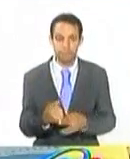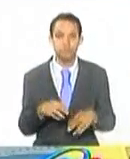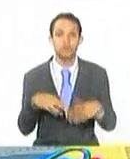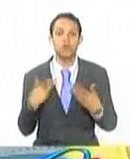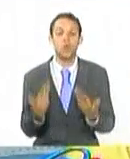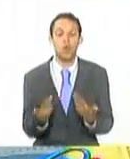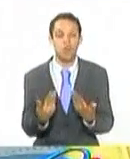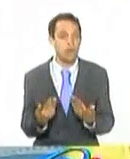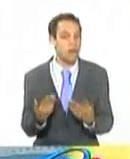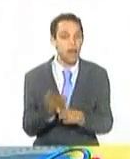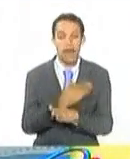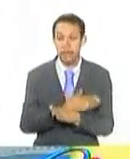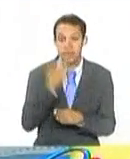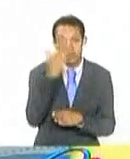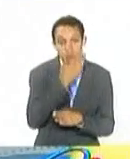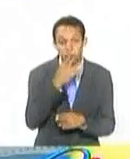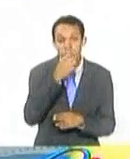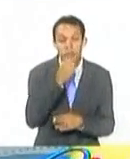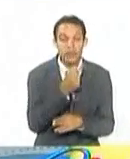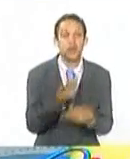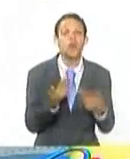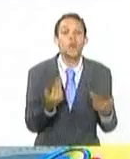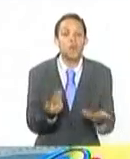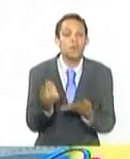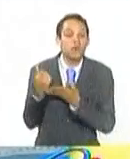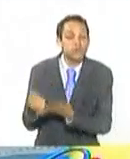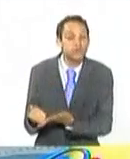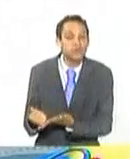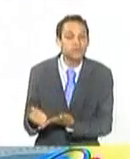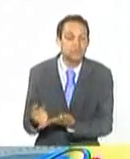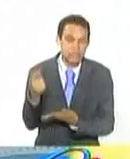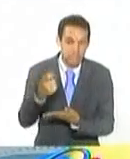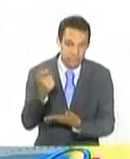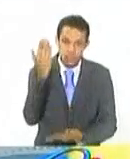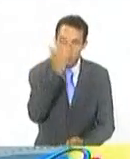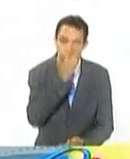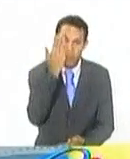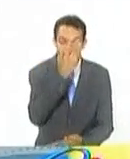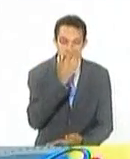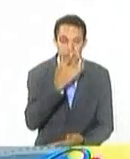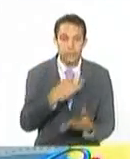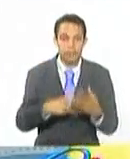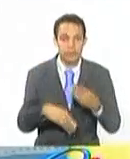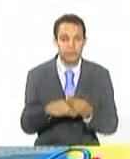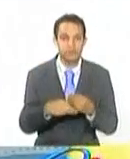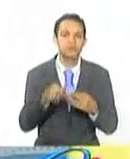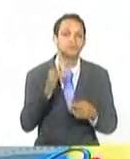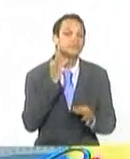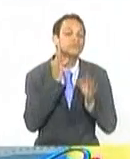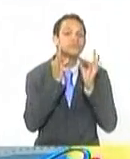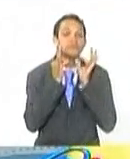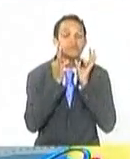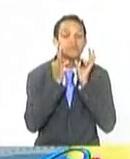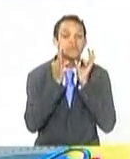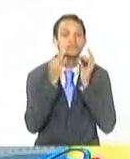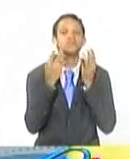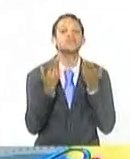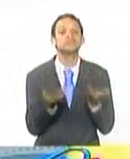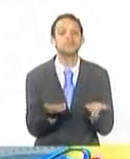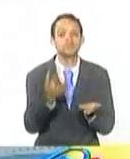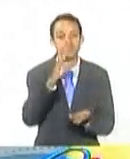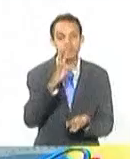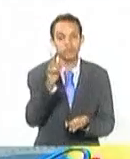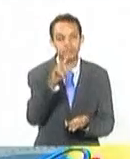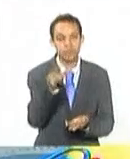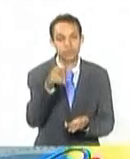cómo vamos a hacer un tratamiento Entonces lo lo primero es eso la tiroides los problemas de hipertiroidismo la persona no